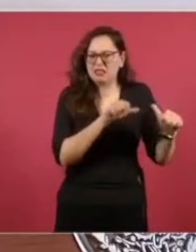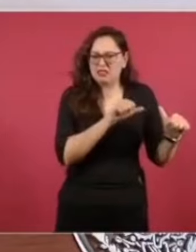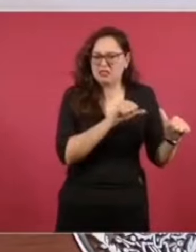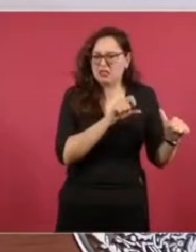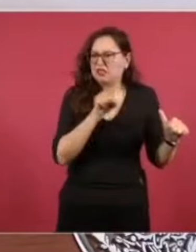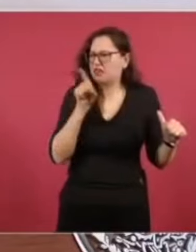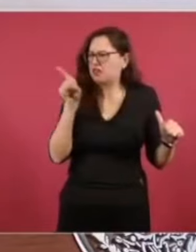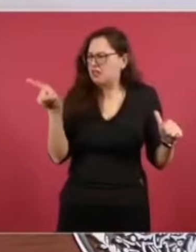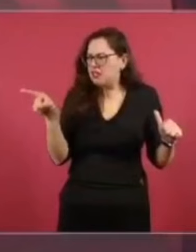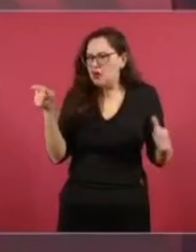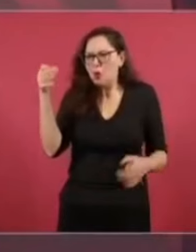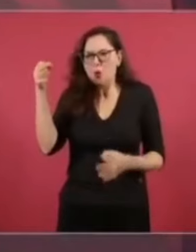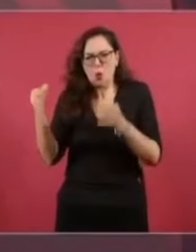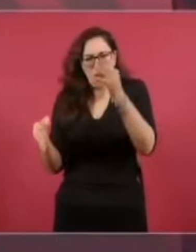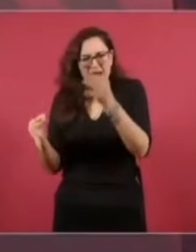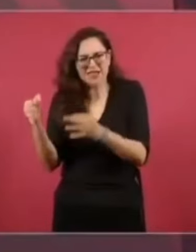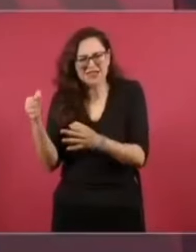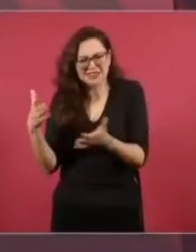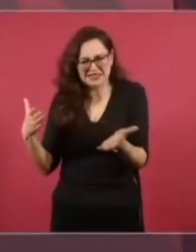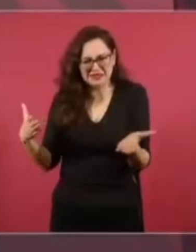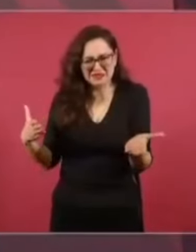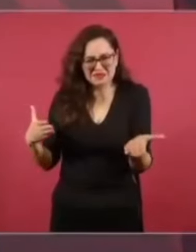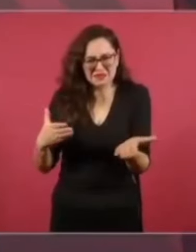a la intromisión